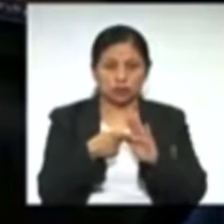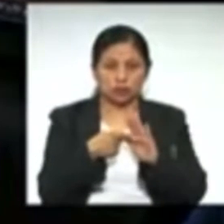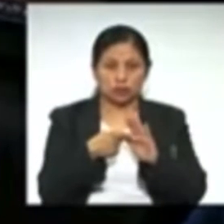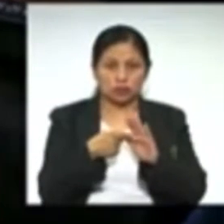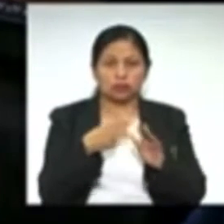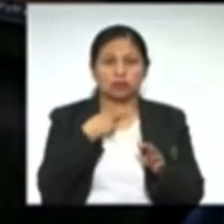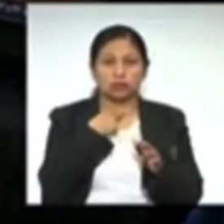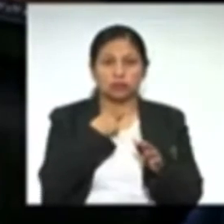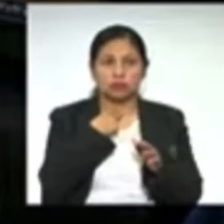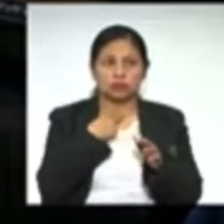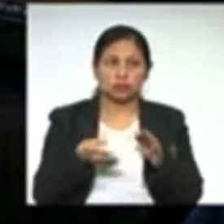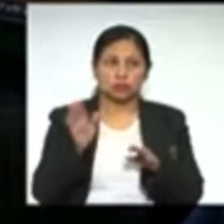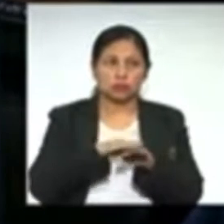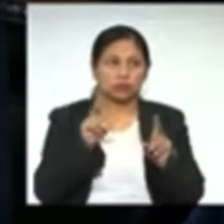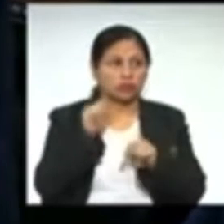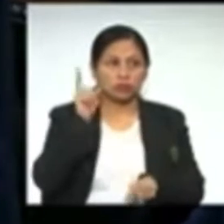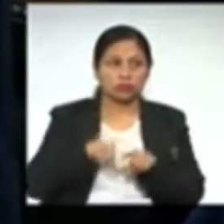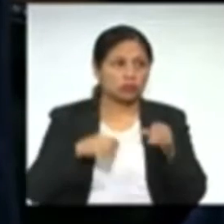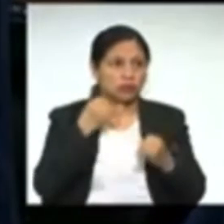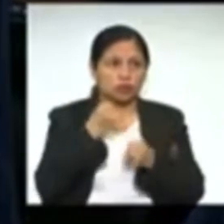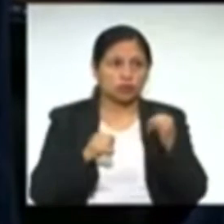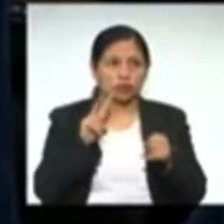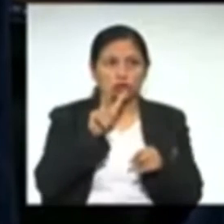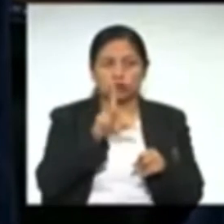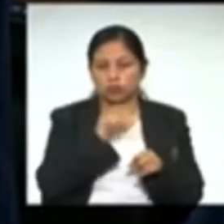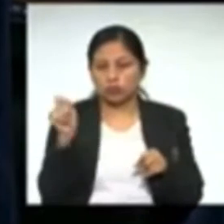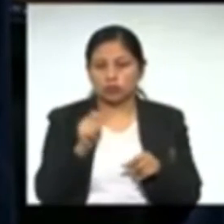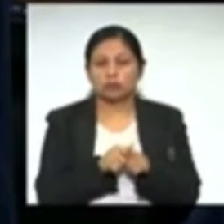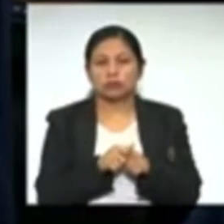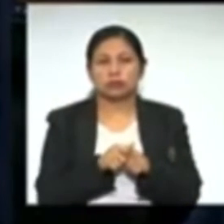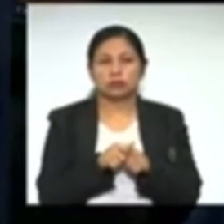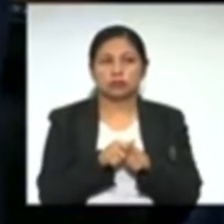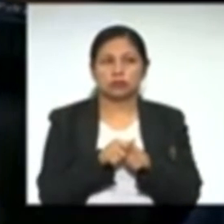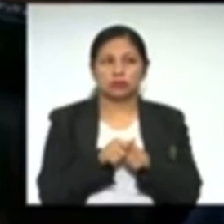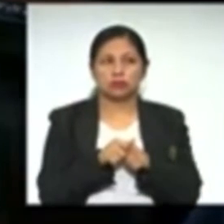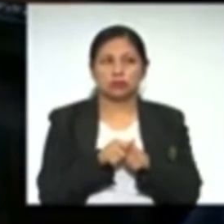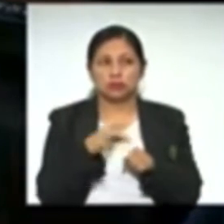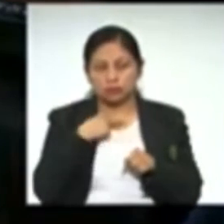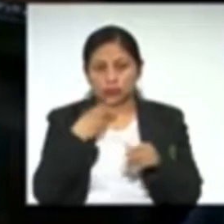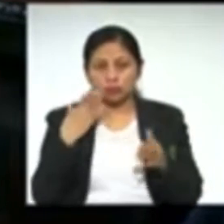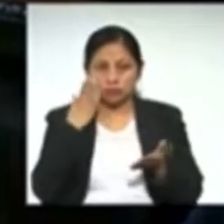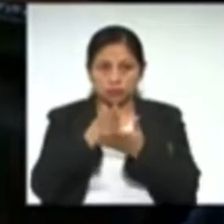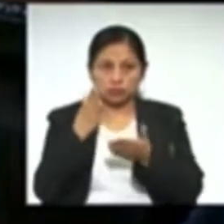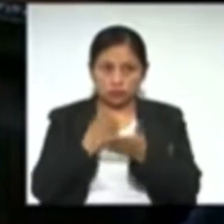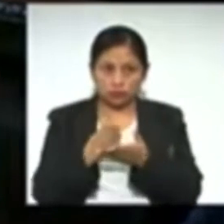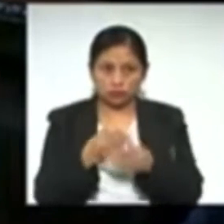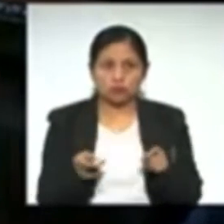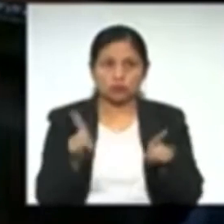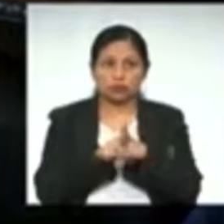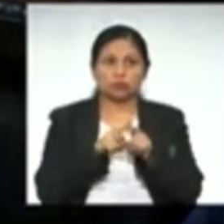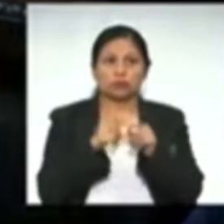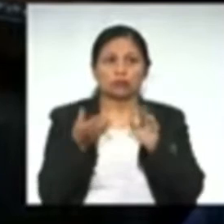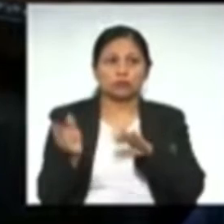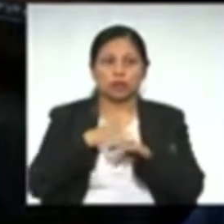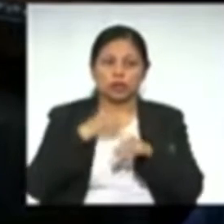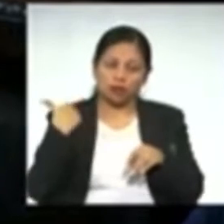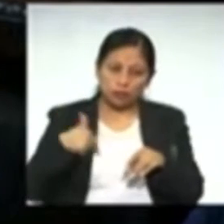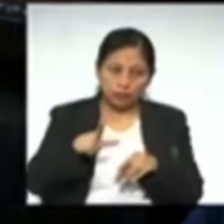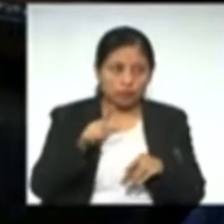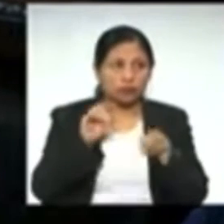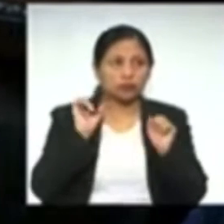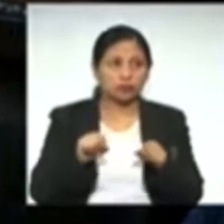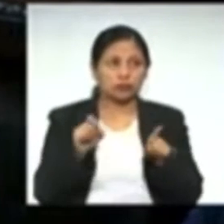la crisis no se va a acabar en 2 meses. La crisis lleva para largo.